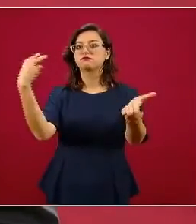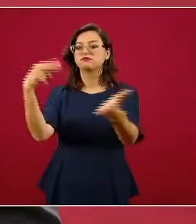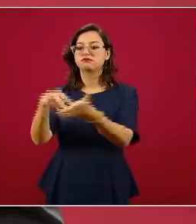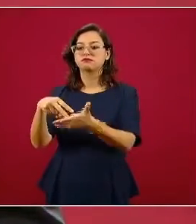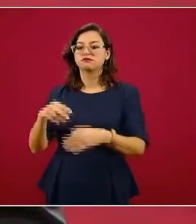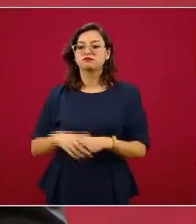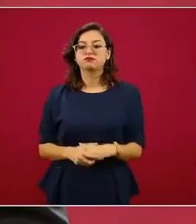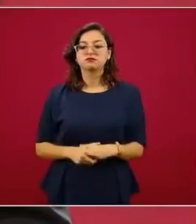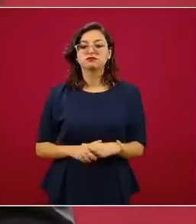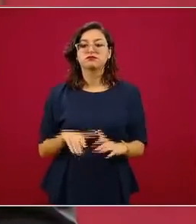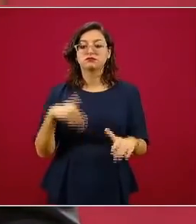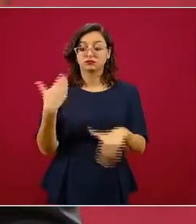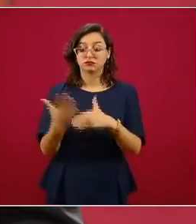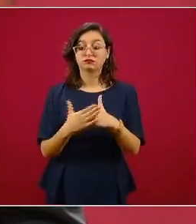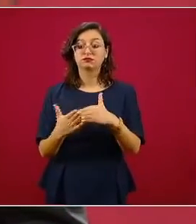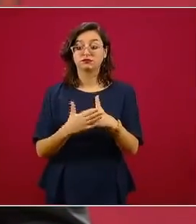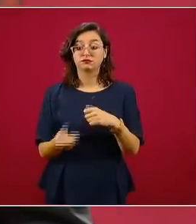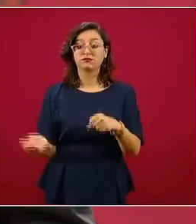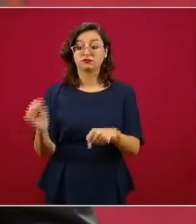La siguiente semana.